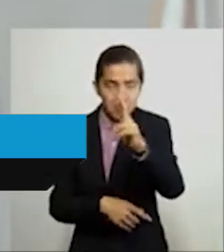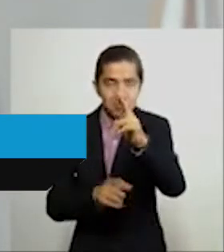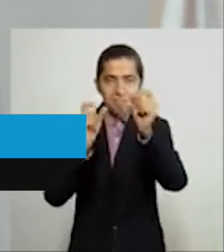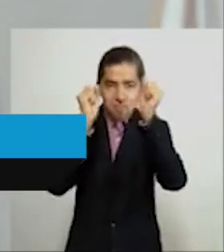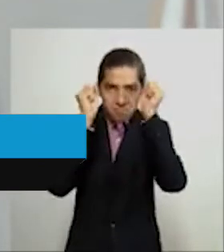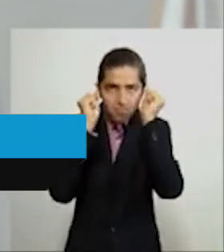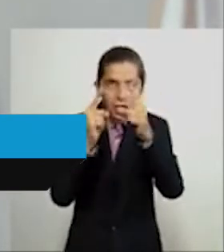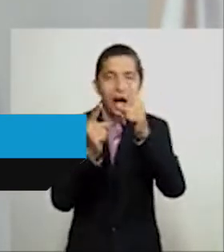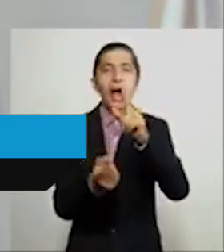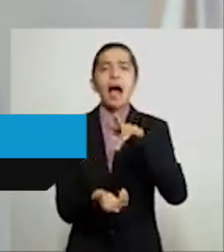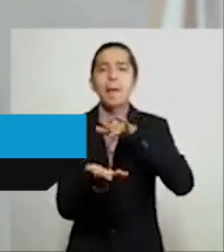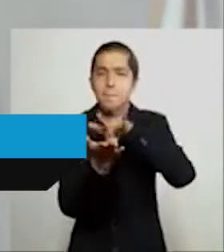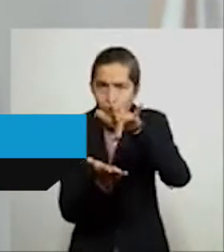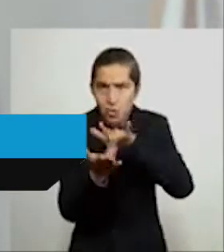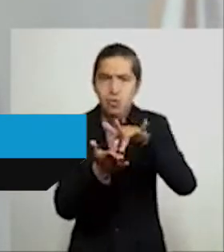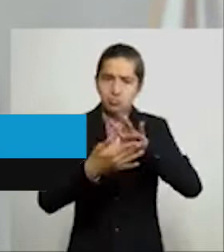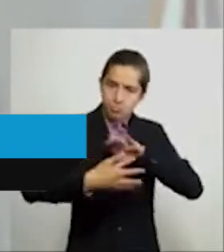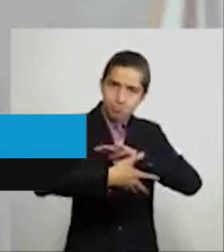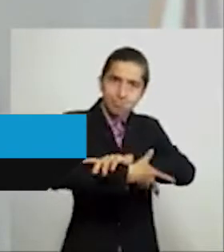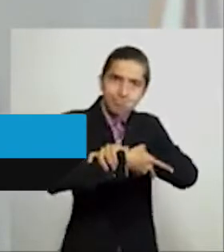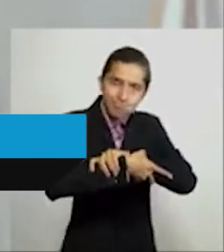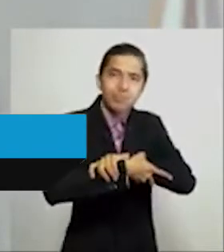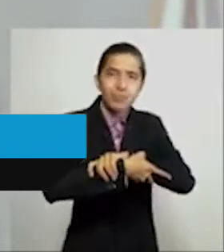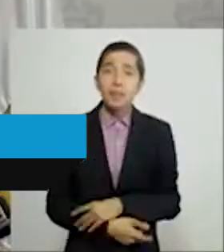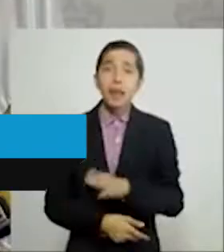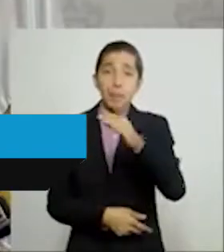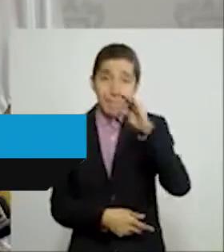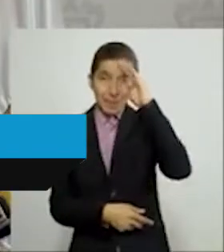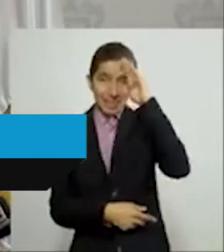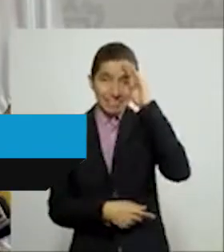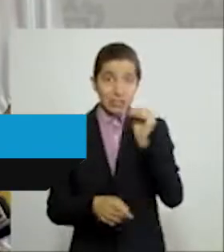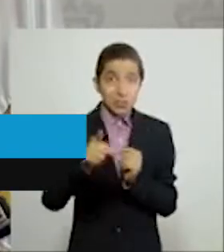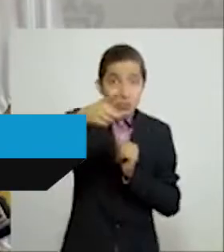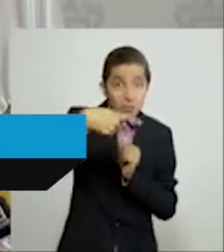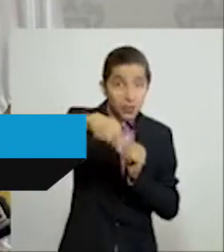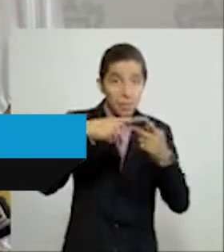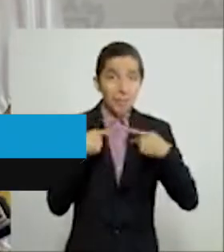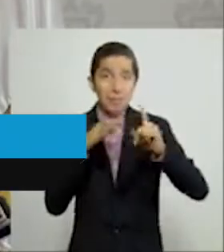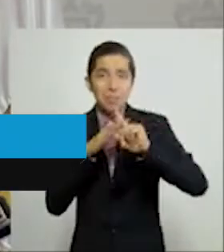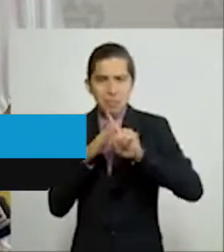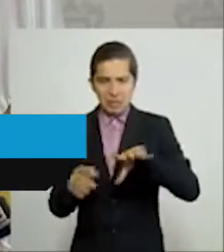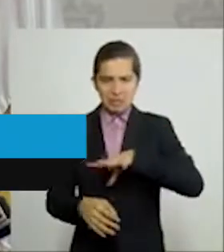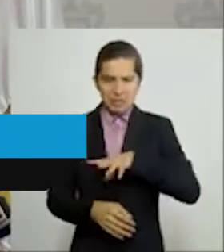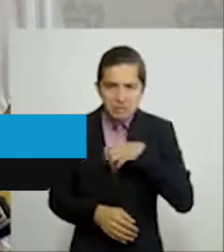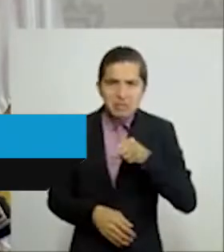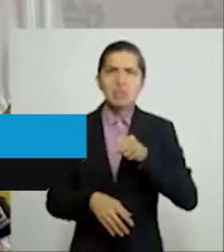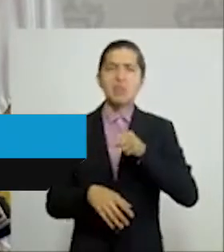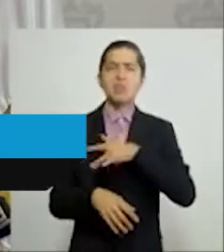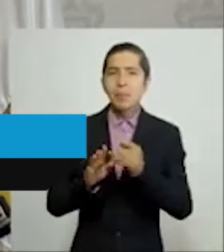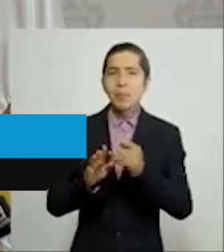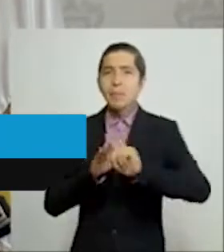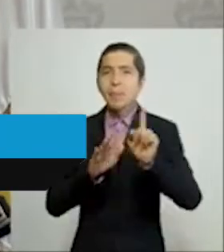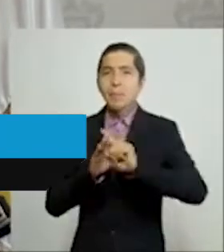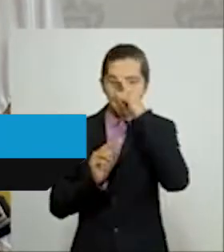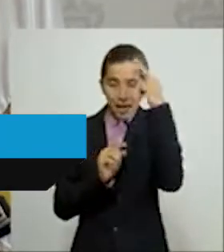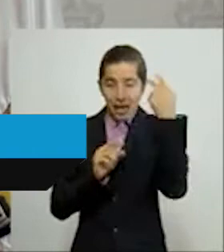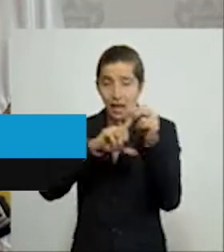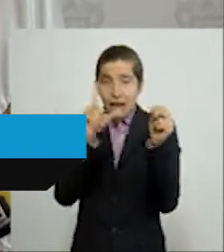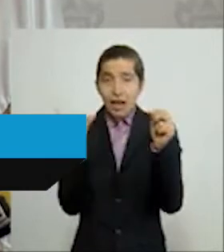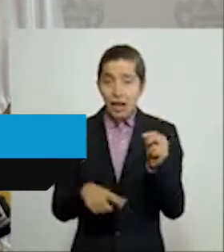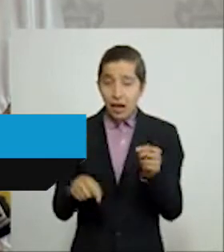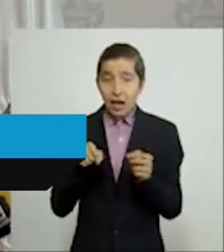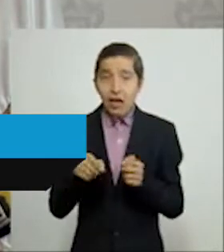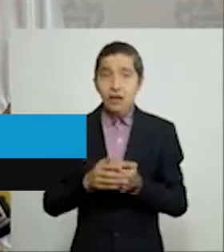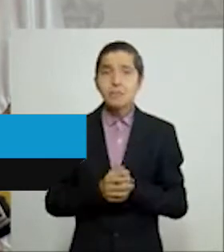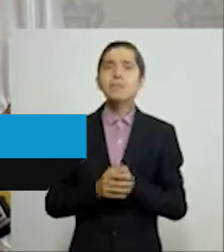sacrificio y en su dolor, le digo al presidente Andrés Manuel, nuestros migrantes no necesitan de su anuencia